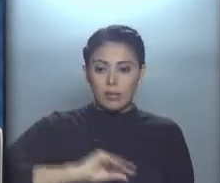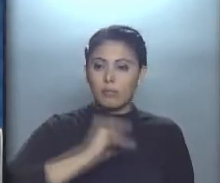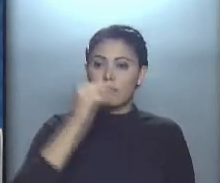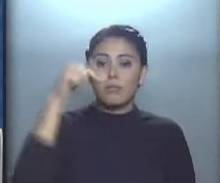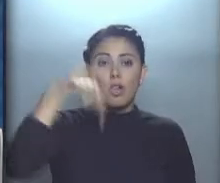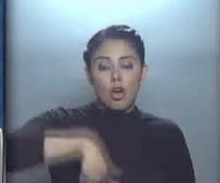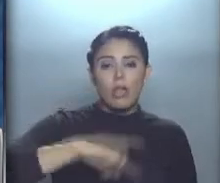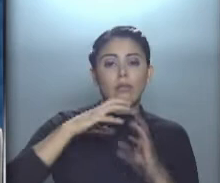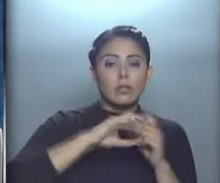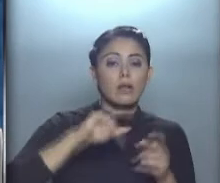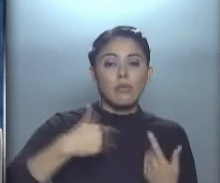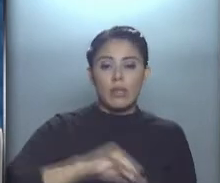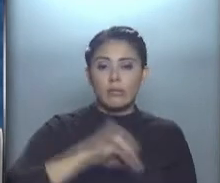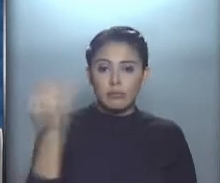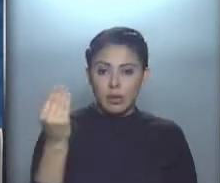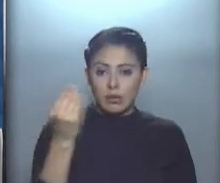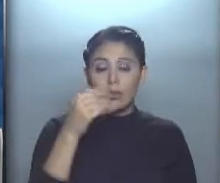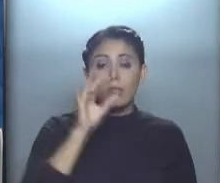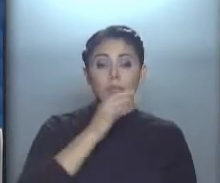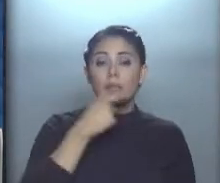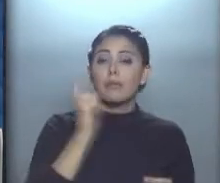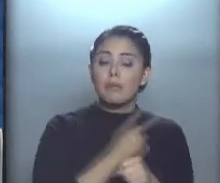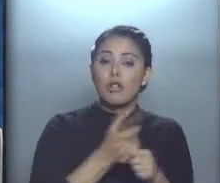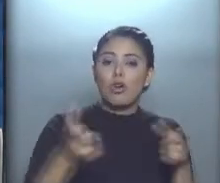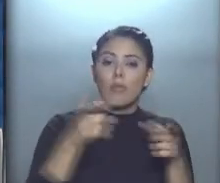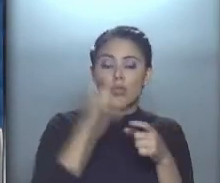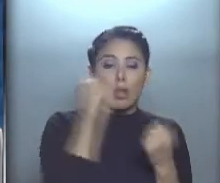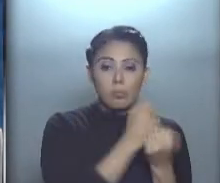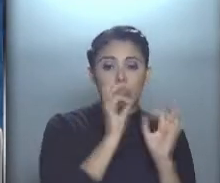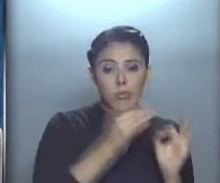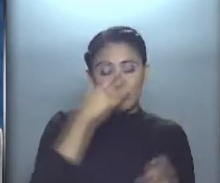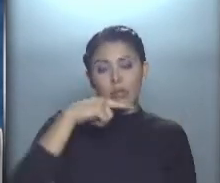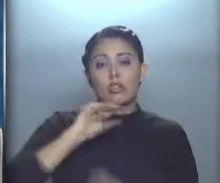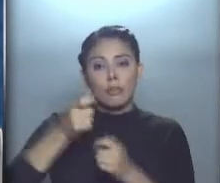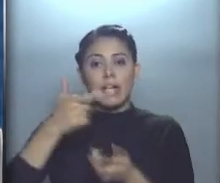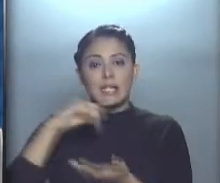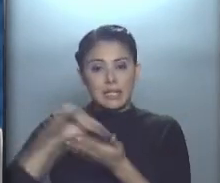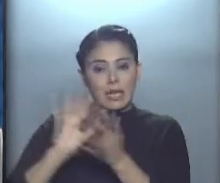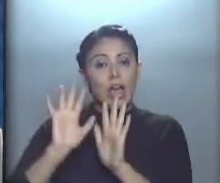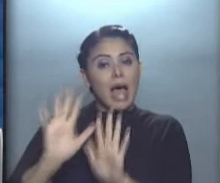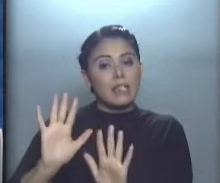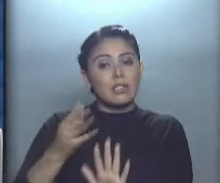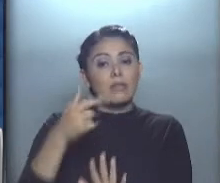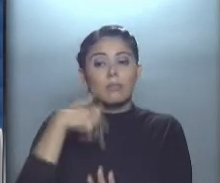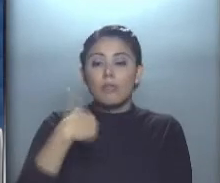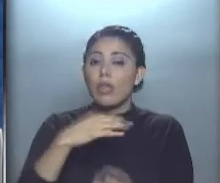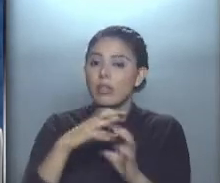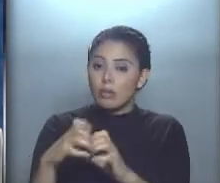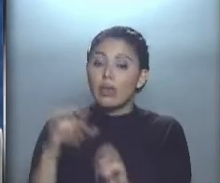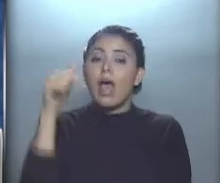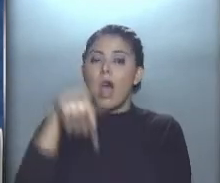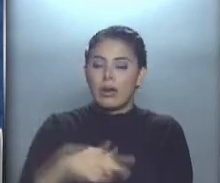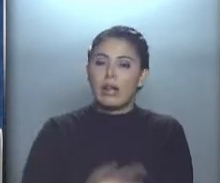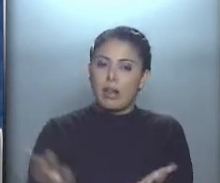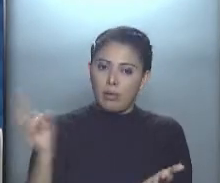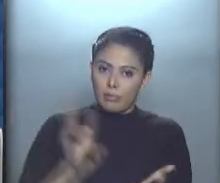día de hoy en la Comisión de Acuerdos y luego se ratifique en el ámbito del Senado. Esa es la voluntad para discutir. Ahora, vuelvo a